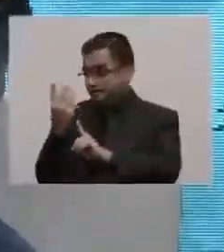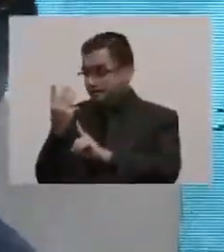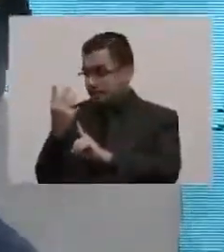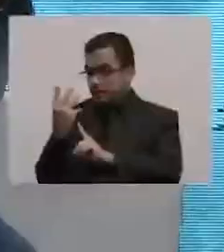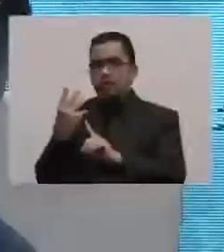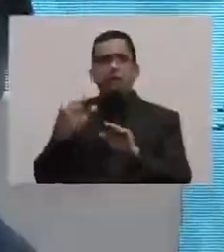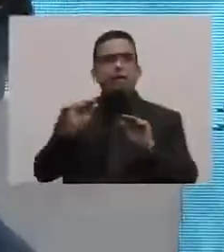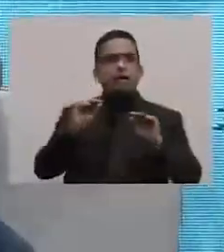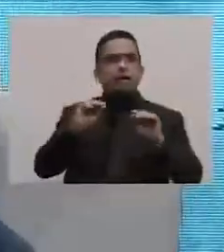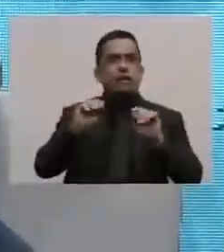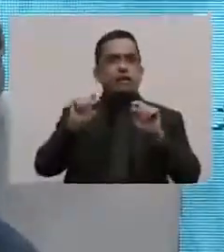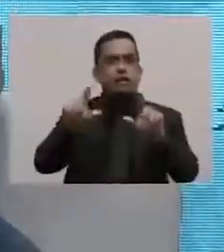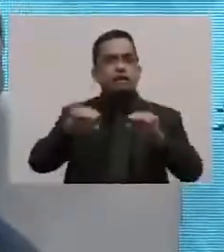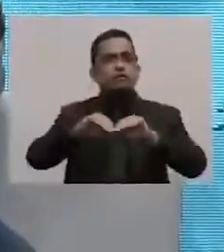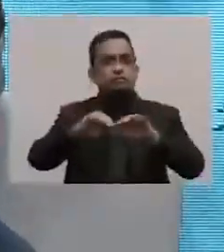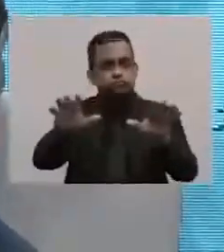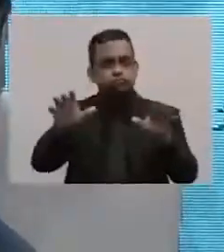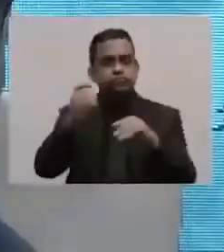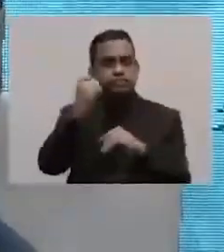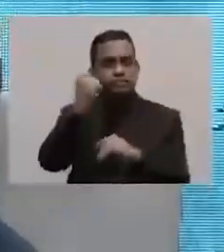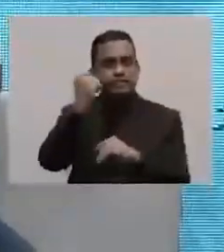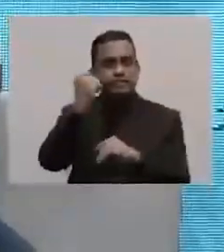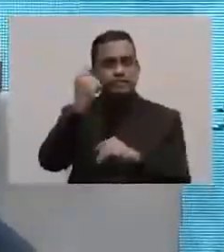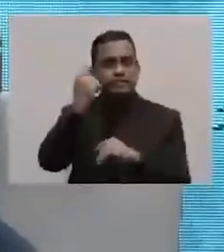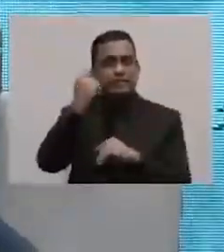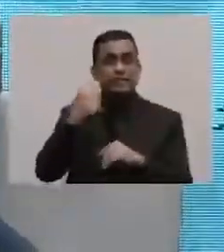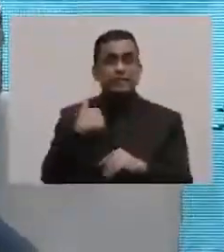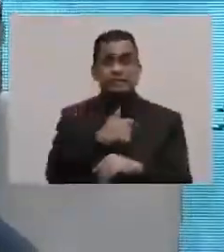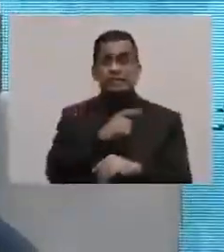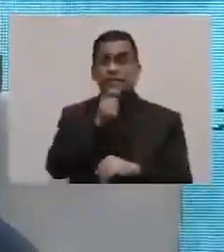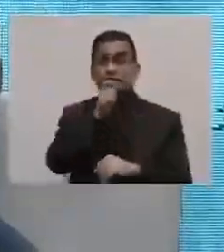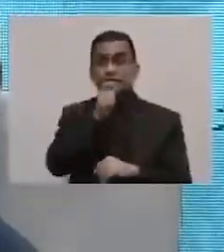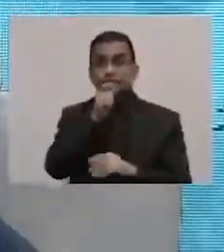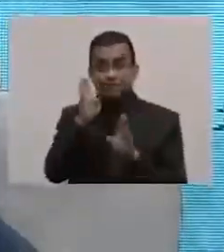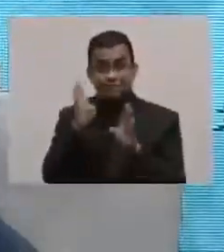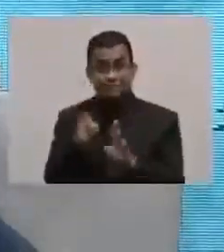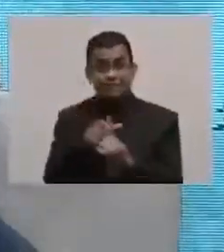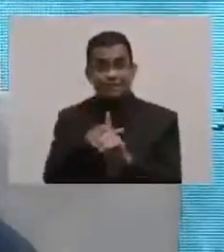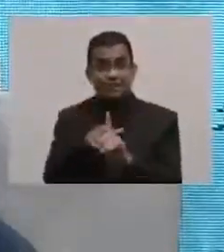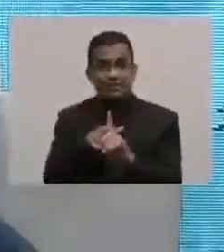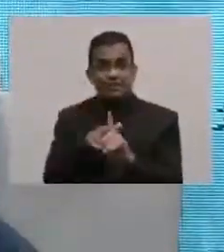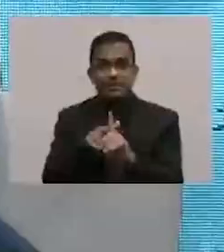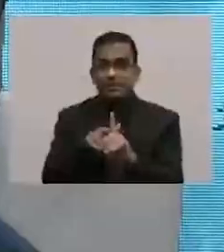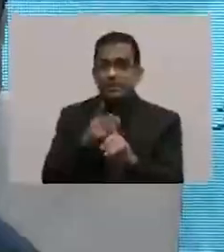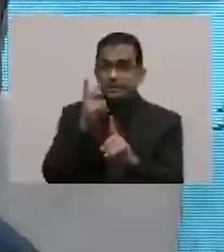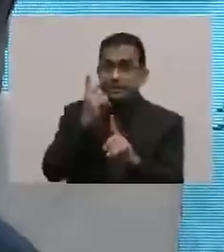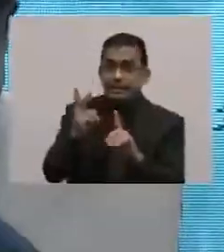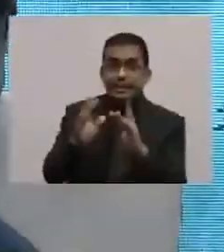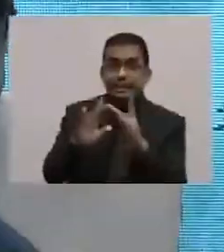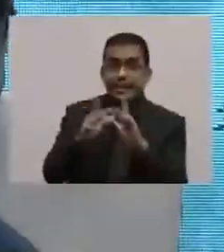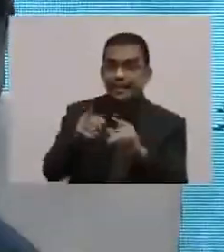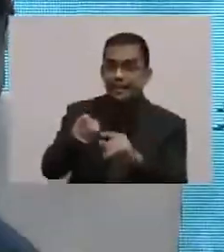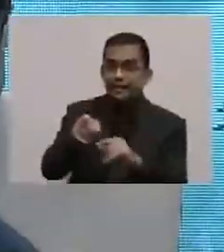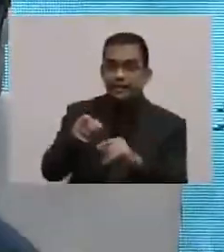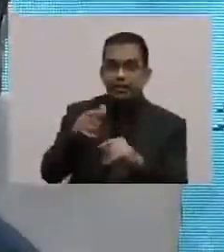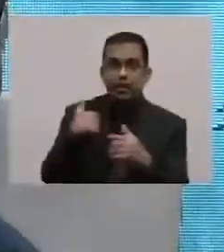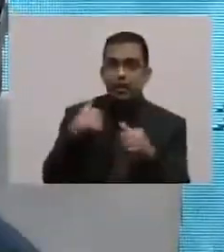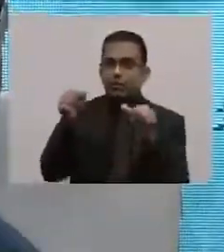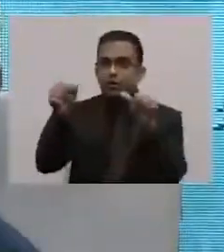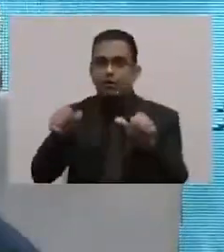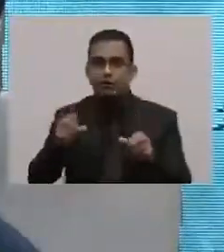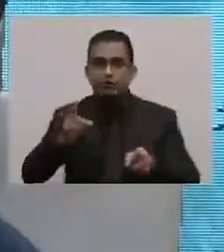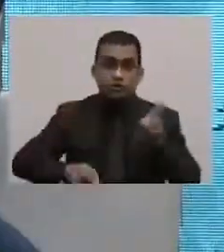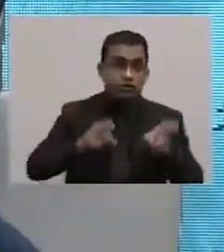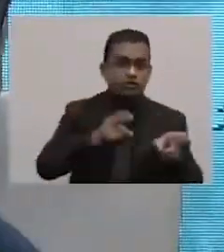que tenemos los ejecutivos de que nuestros reporteros no se dejen llevar de la rapidez de los otros.